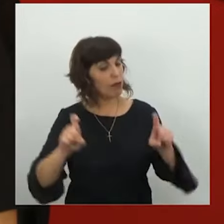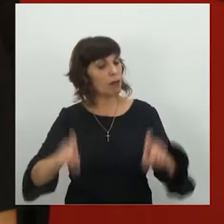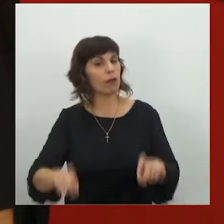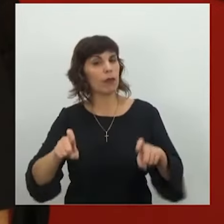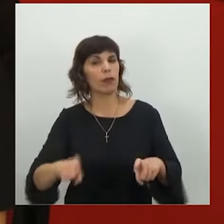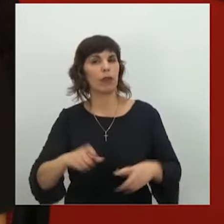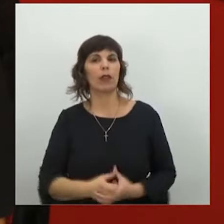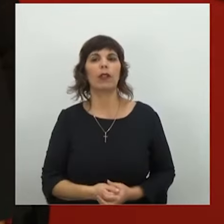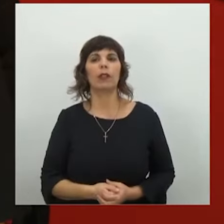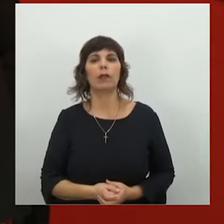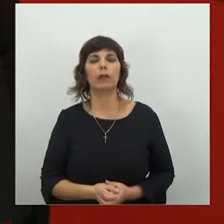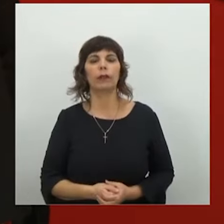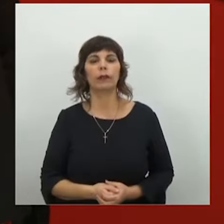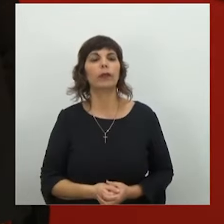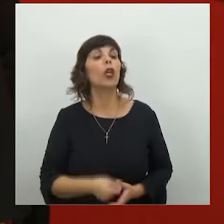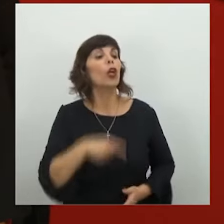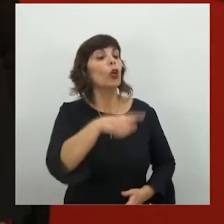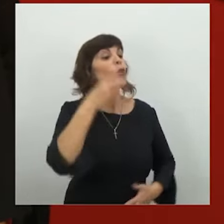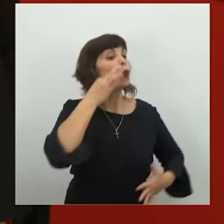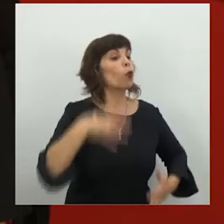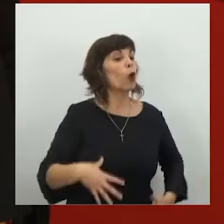Puede ser que tu cuerpo descanse,